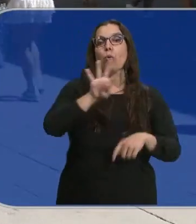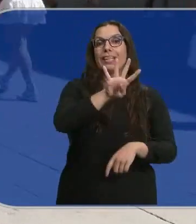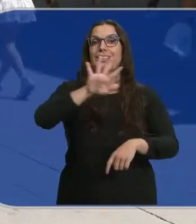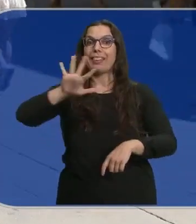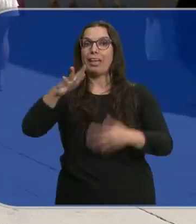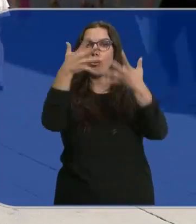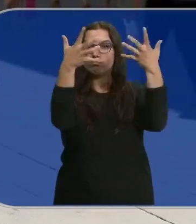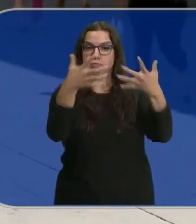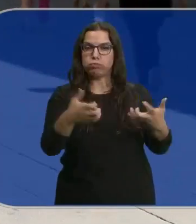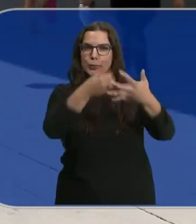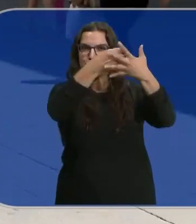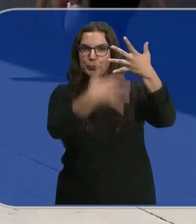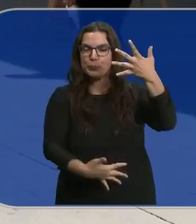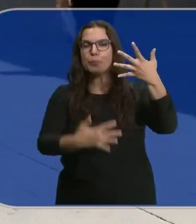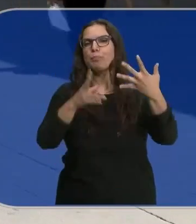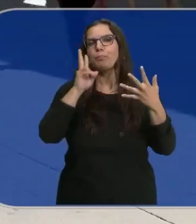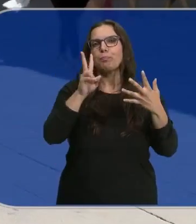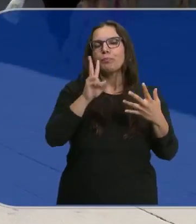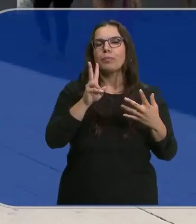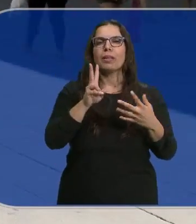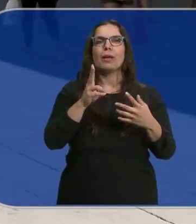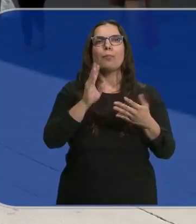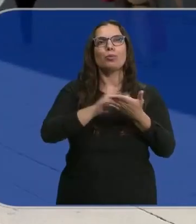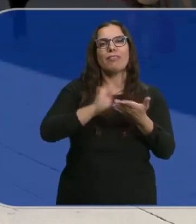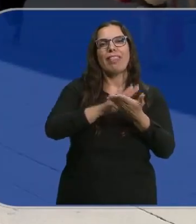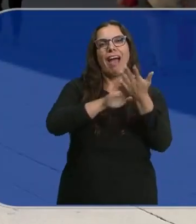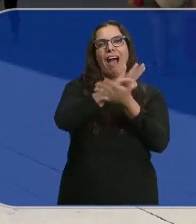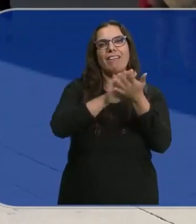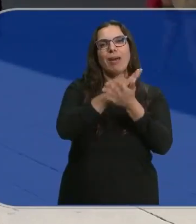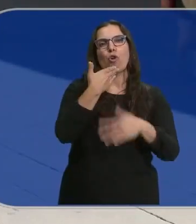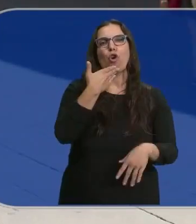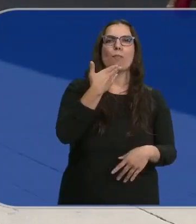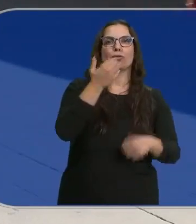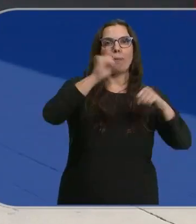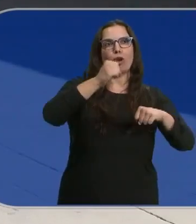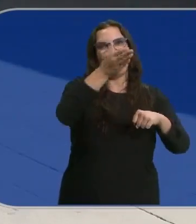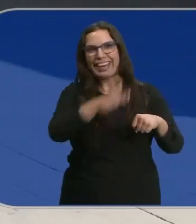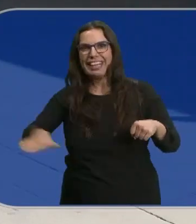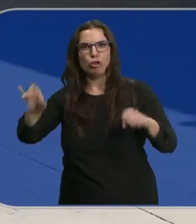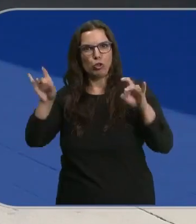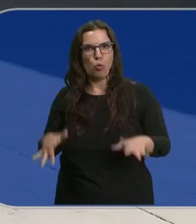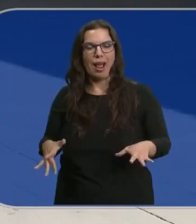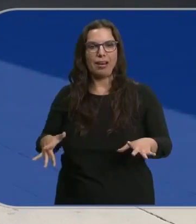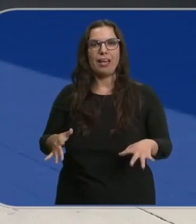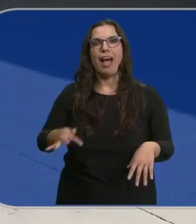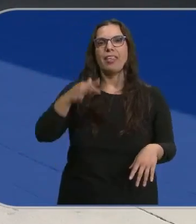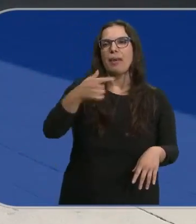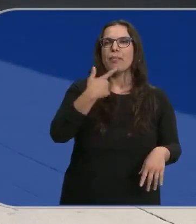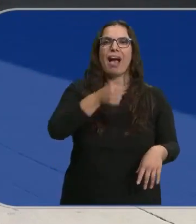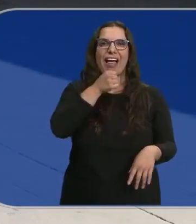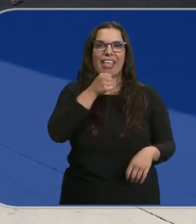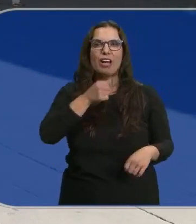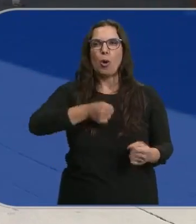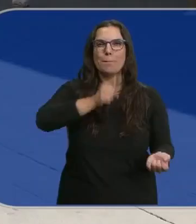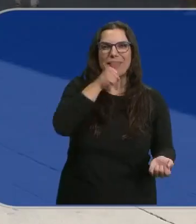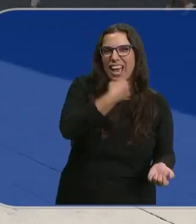entradas que recogen algunos aspectos como que tendemos a infantilizar, a tratar como niños a las personas mayores, además de llamarlos ancianos,